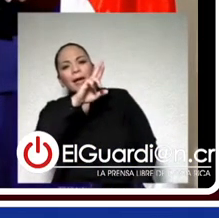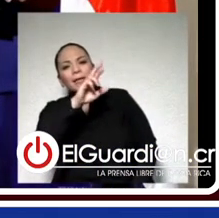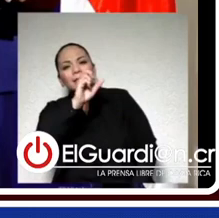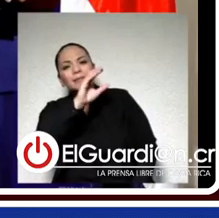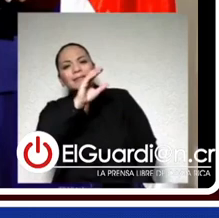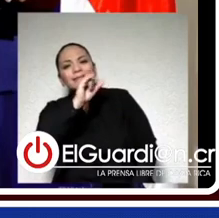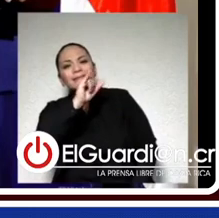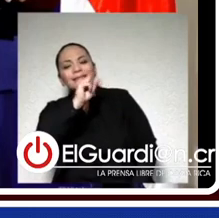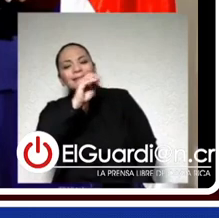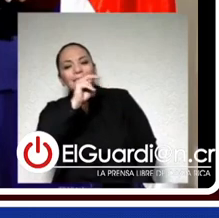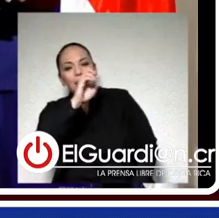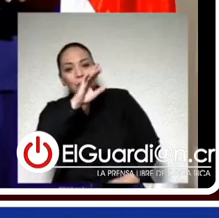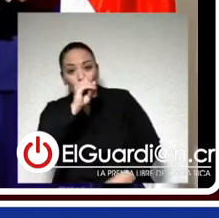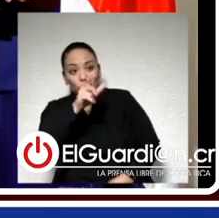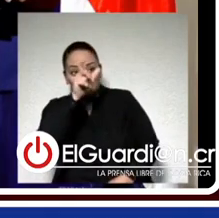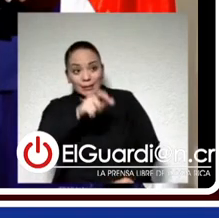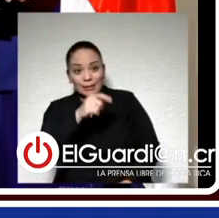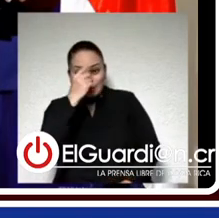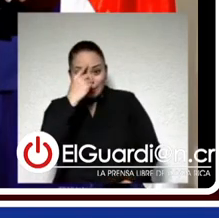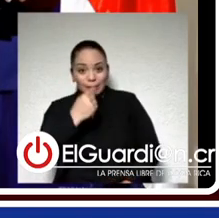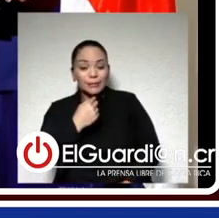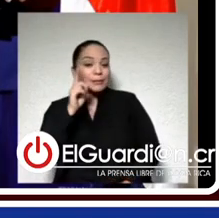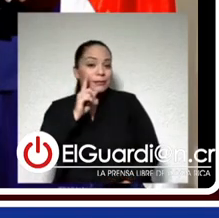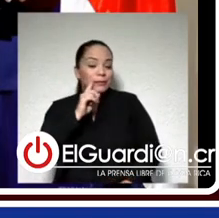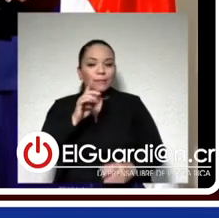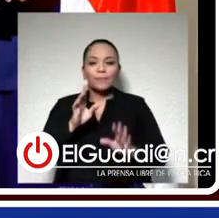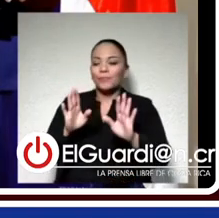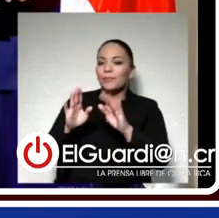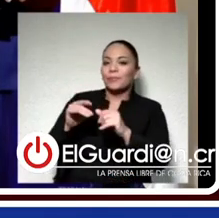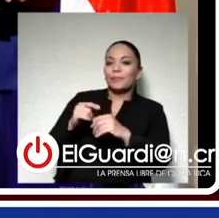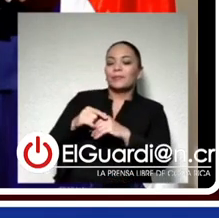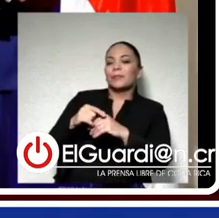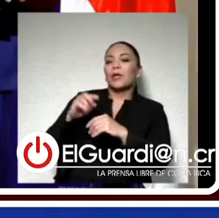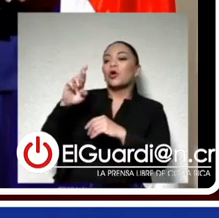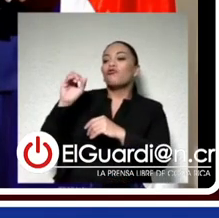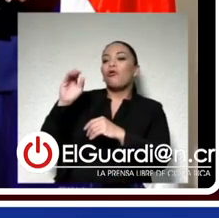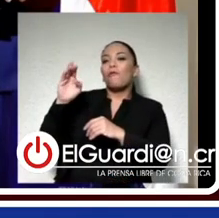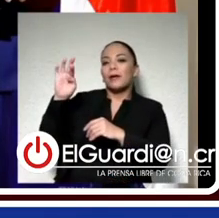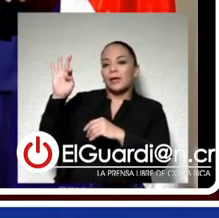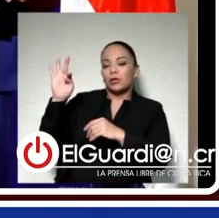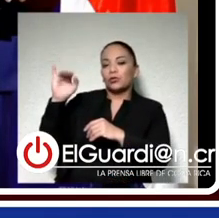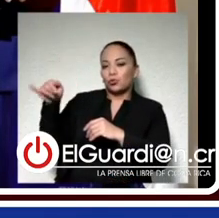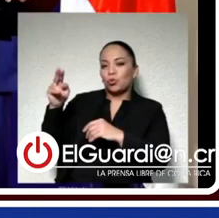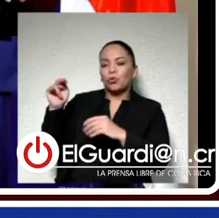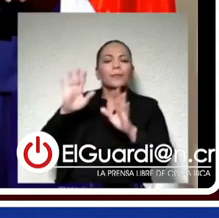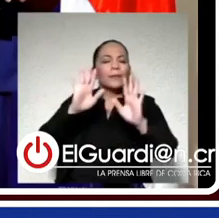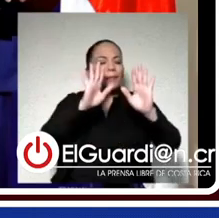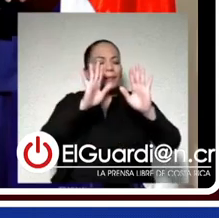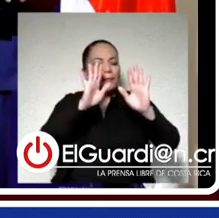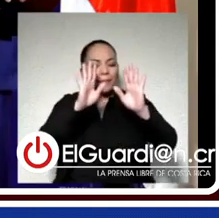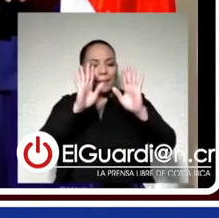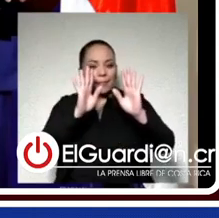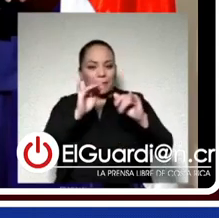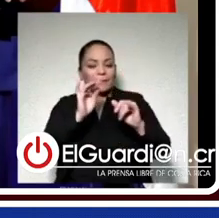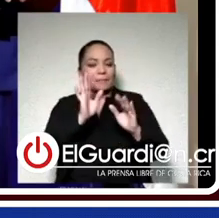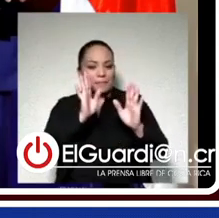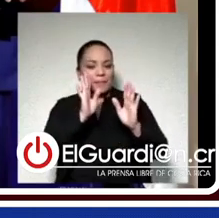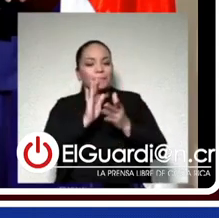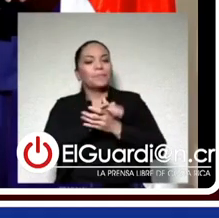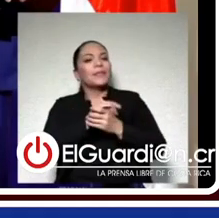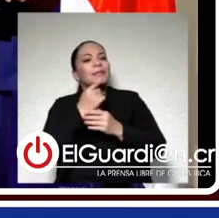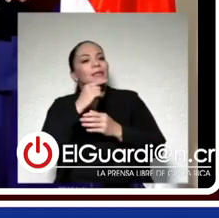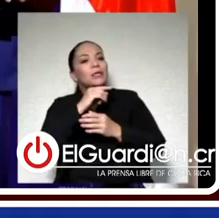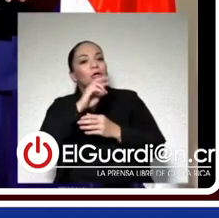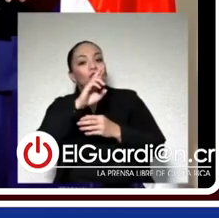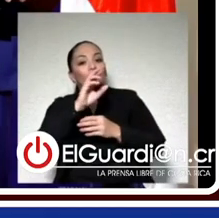Disculpe, le di un dato al menos de don Robert Jr., por ejemplo. No, es que es para entender la definición. Don